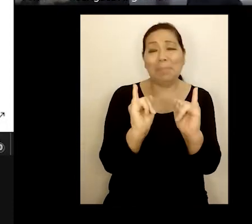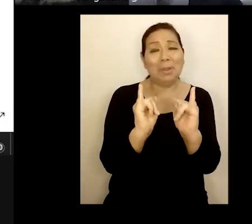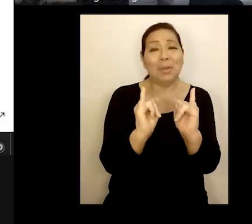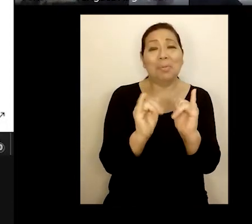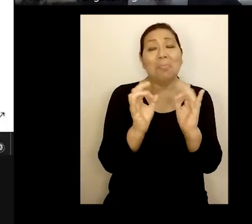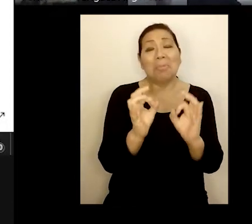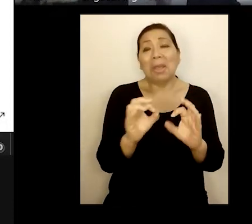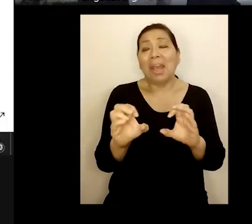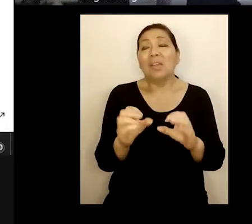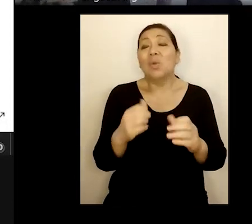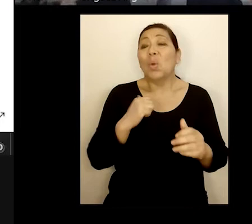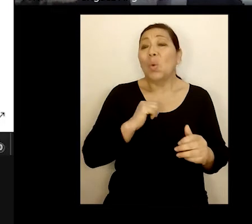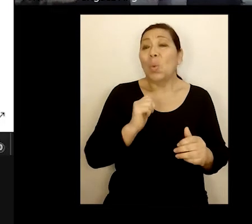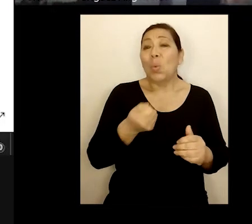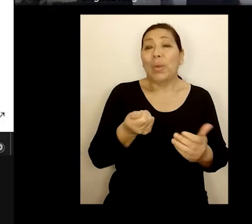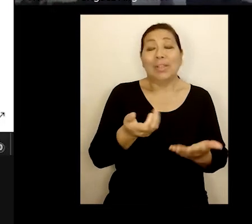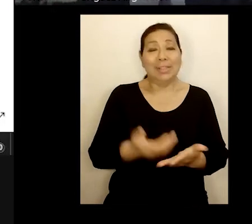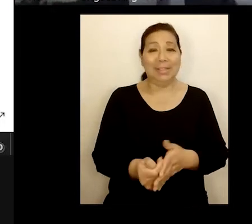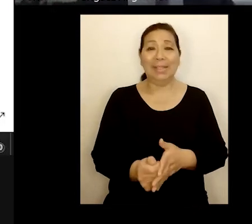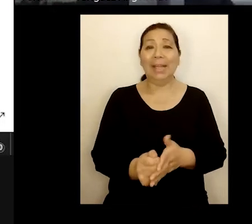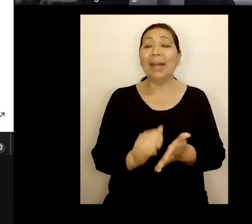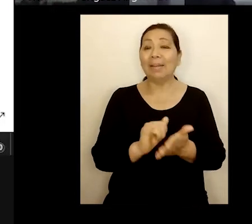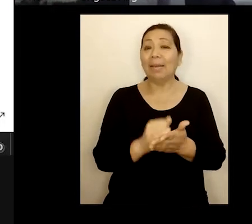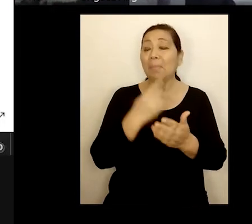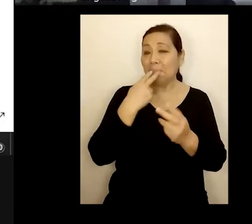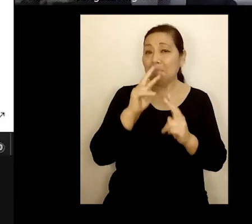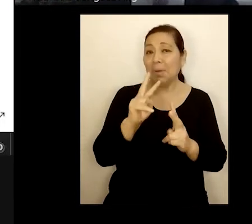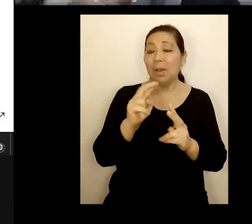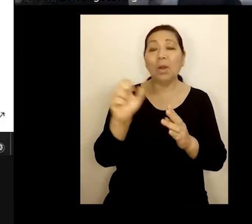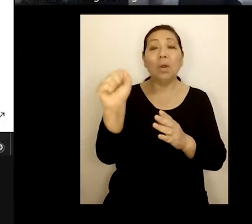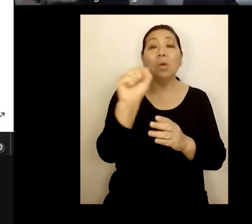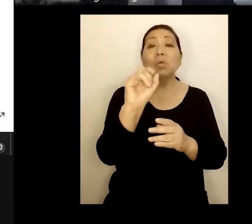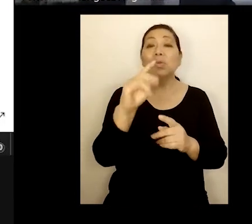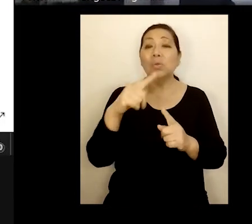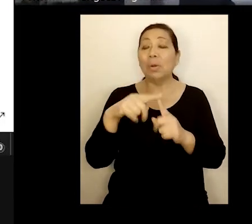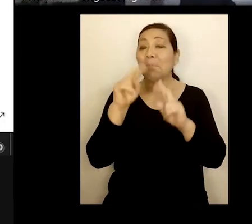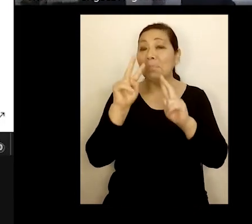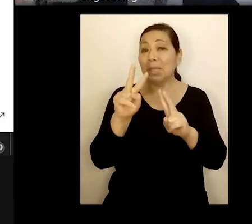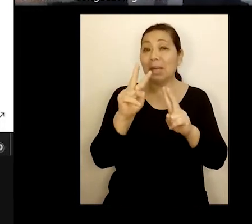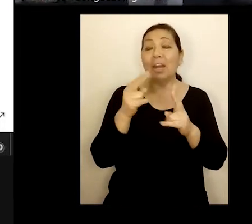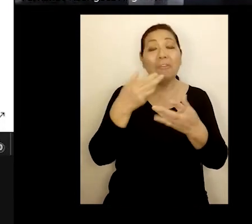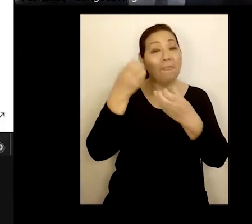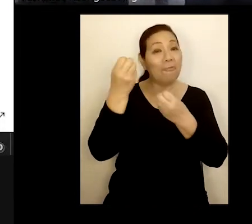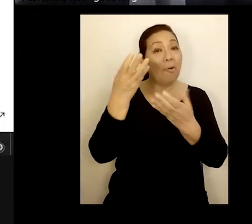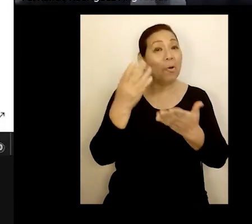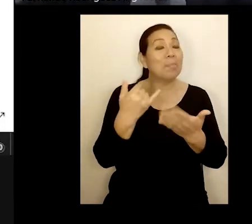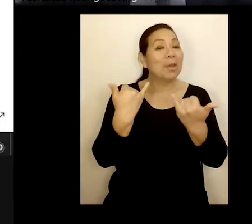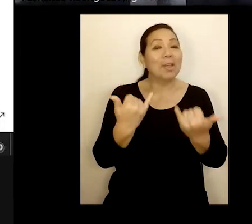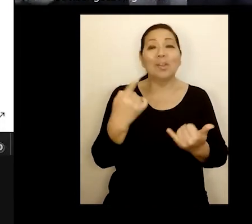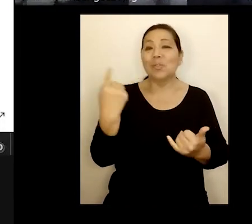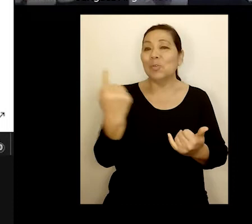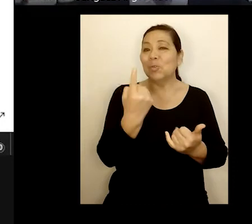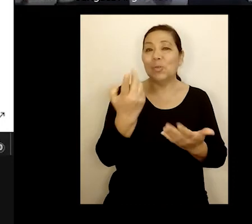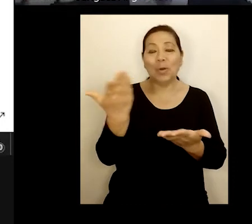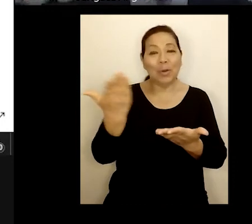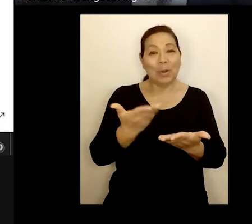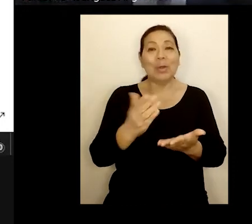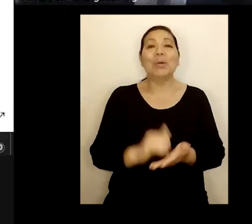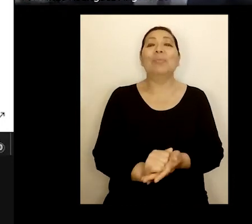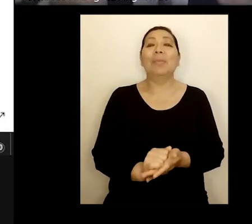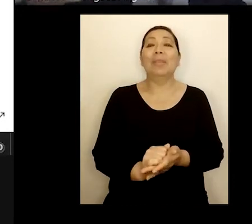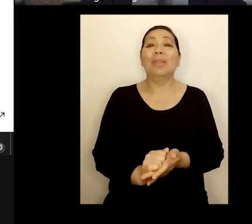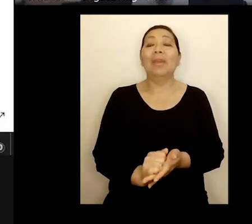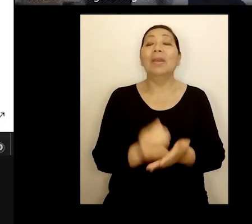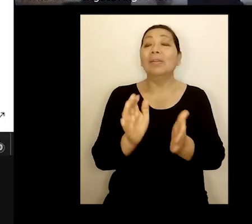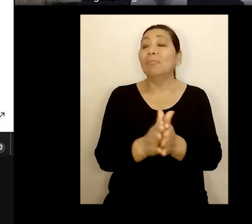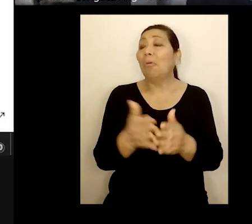Pues lo que ha hecho, señores magistrados, es mirar lo que dice la SUNAT, mirar lo que dicen los informes de parte, y él solo ha decidido